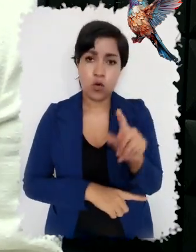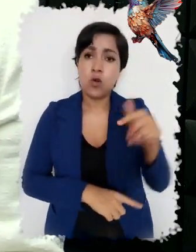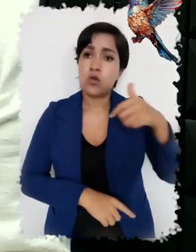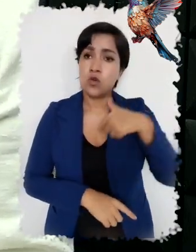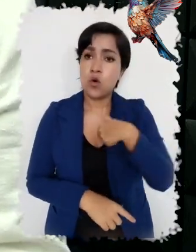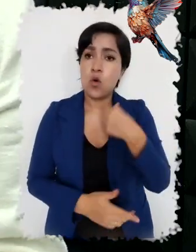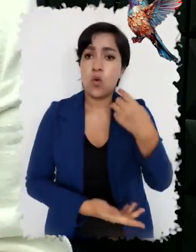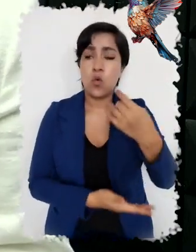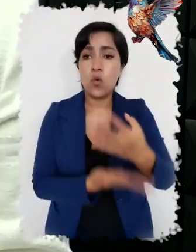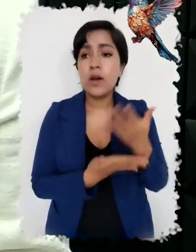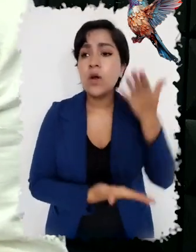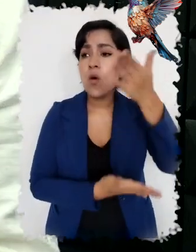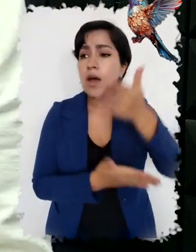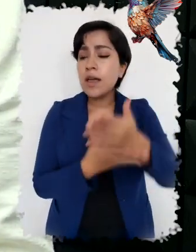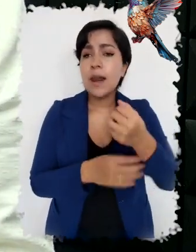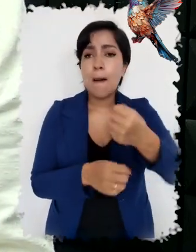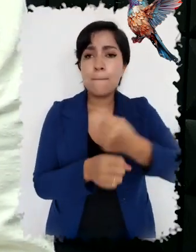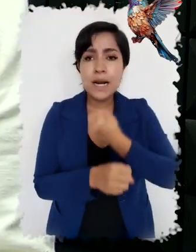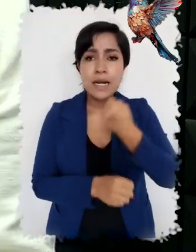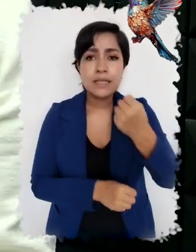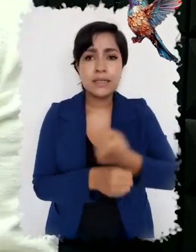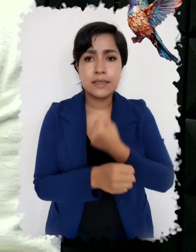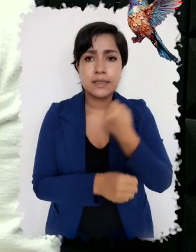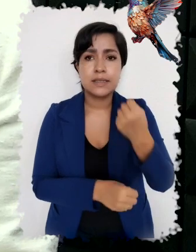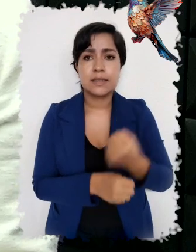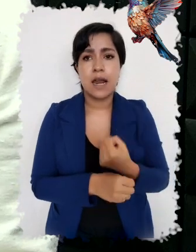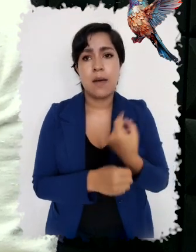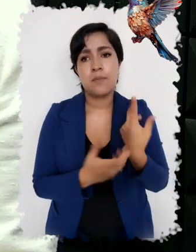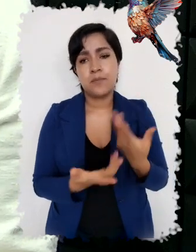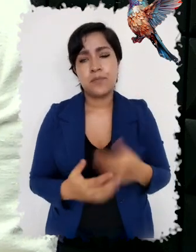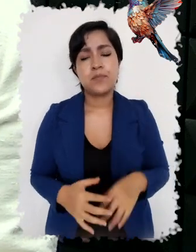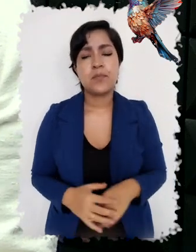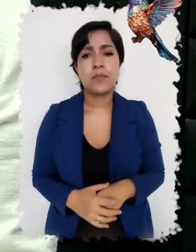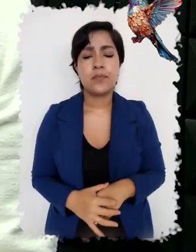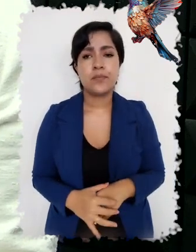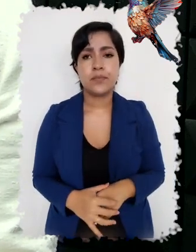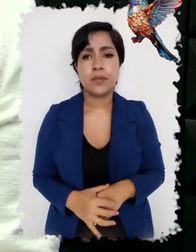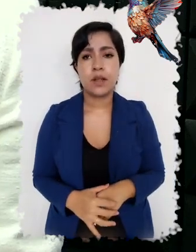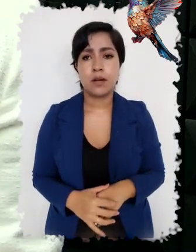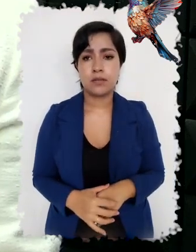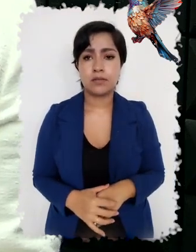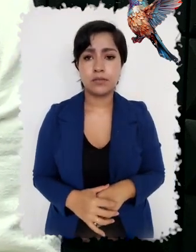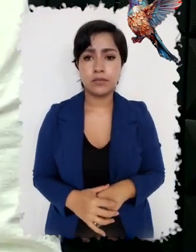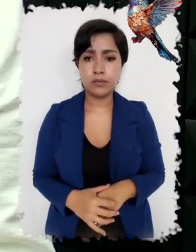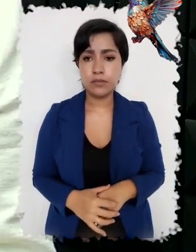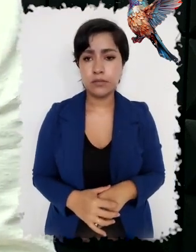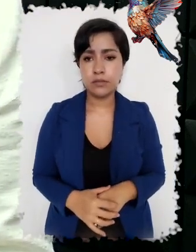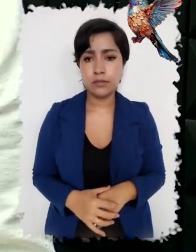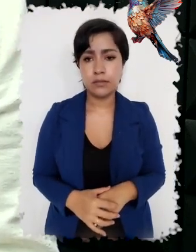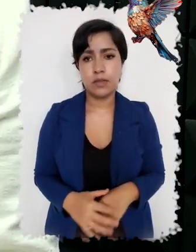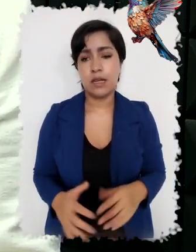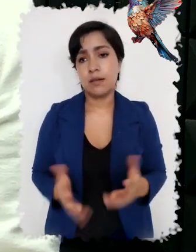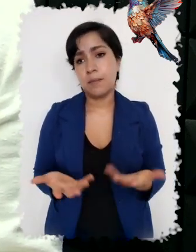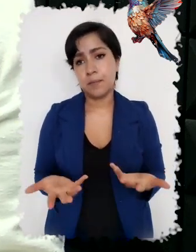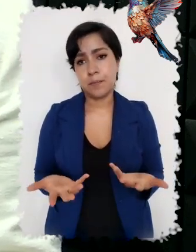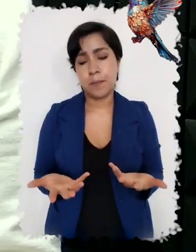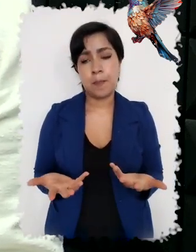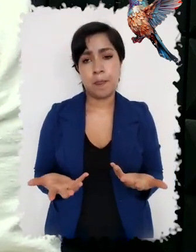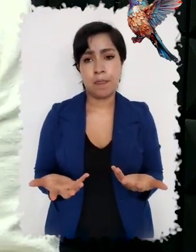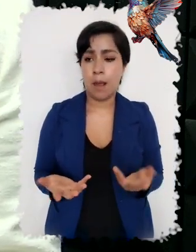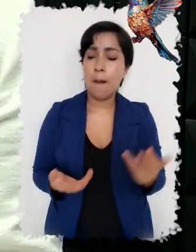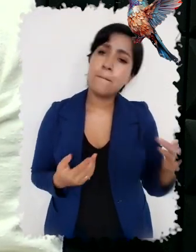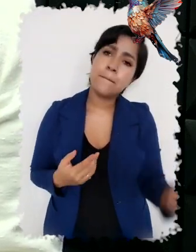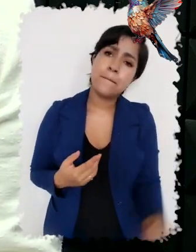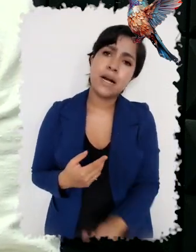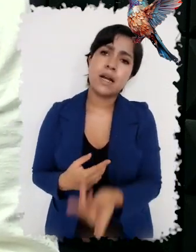yo Ah yo este estaba ahí no y y entonces pues ya este y